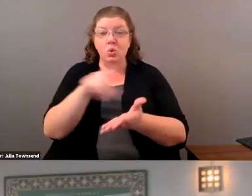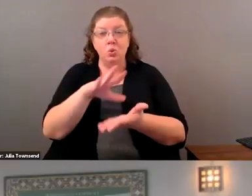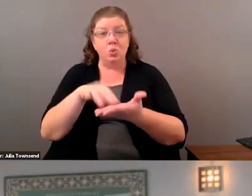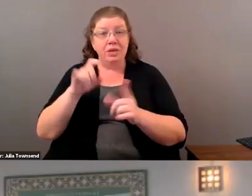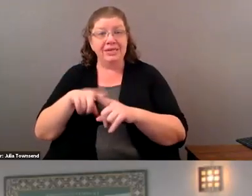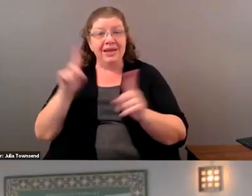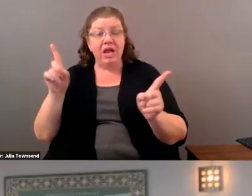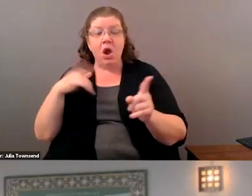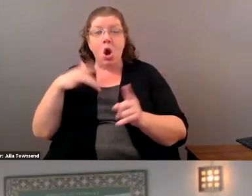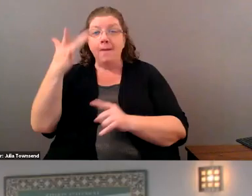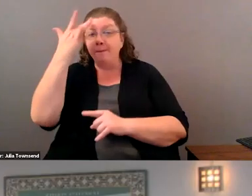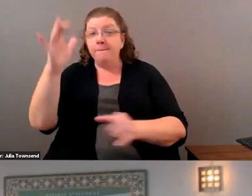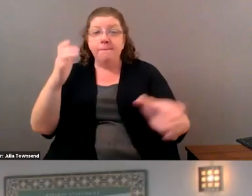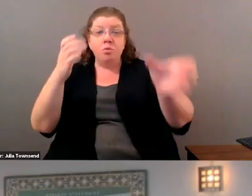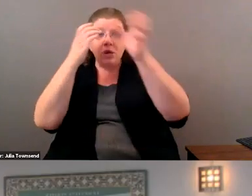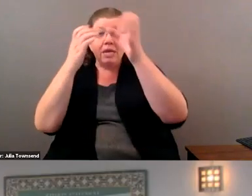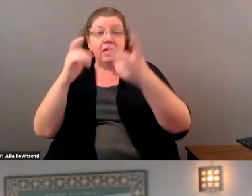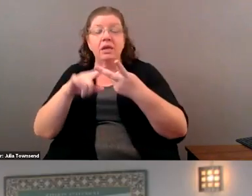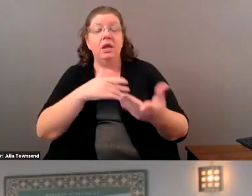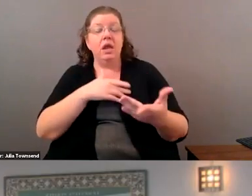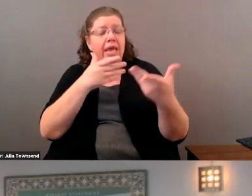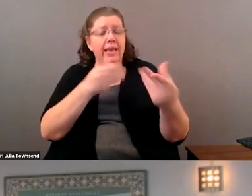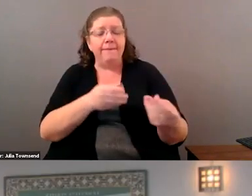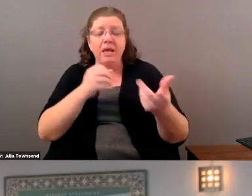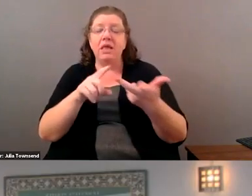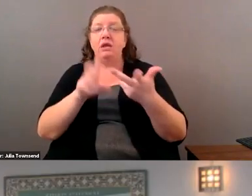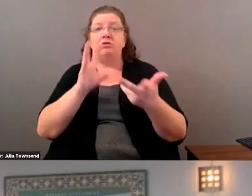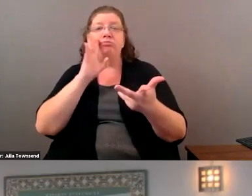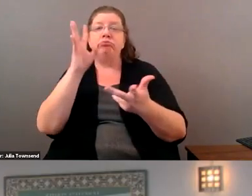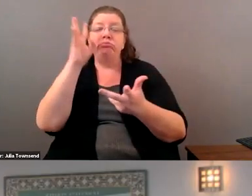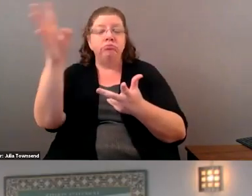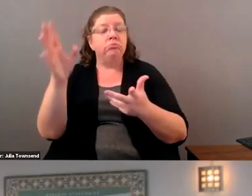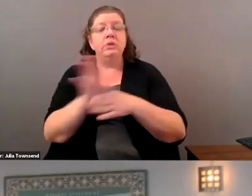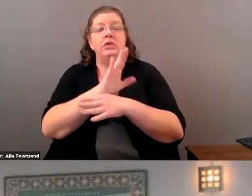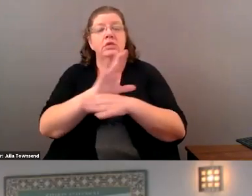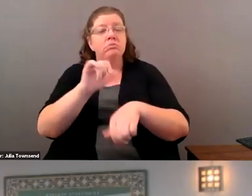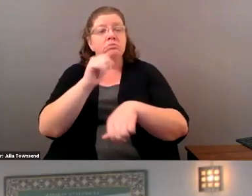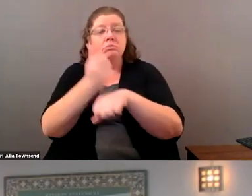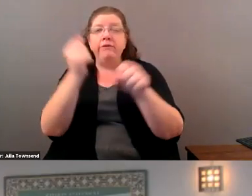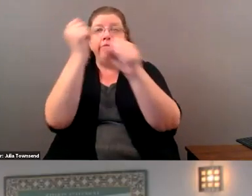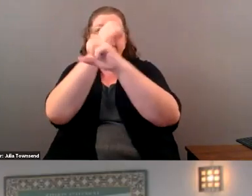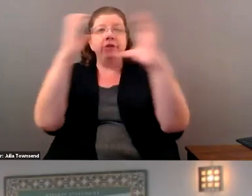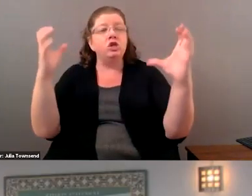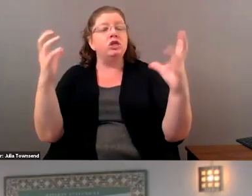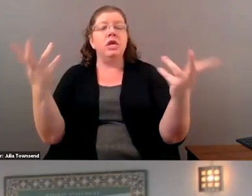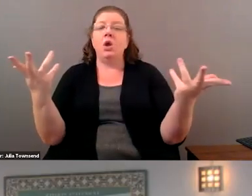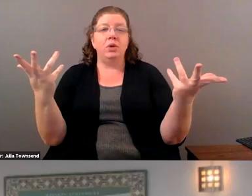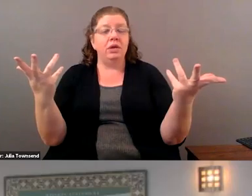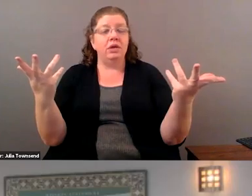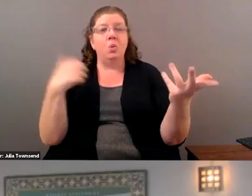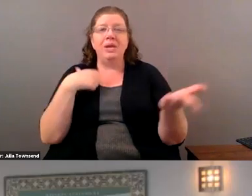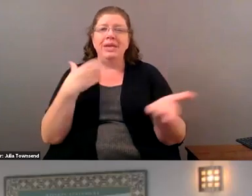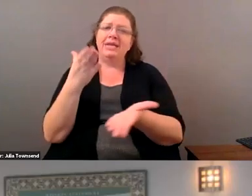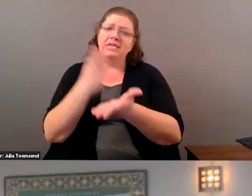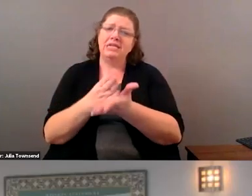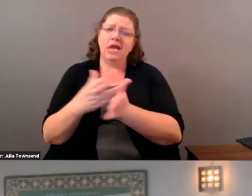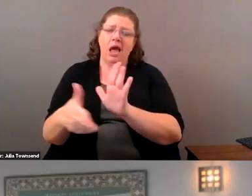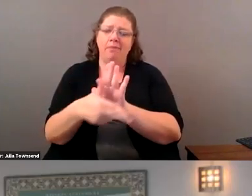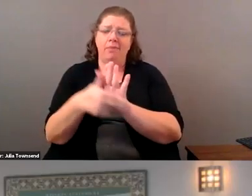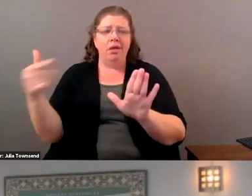lo tomen en cuenta y que tengamos una cultura con más respeto porque hay muchas personas con discapacidades o diferencias que son